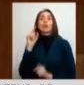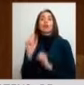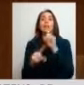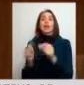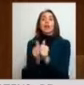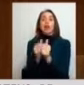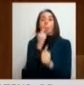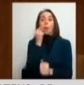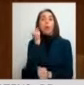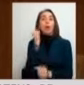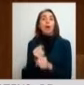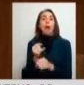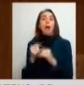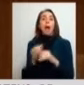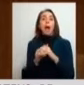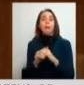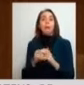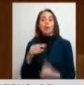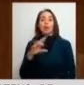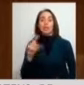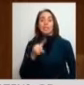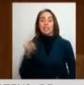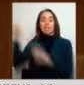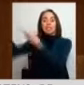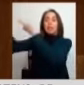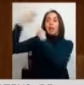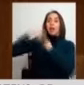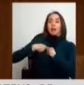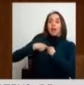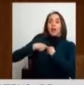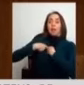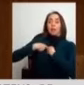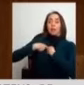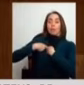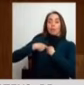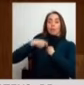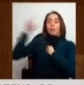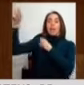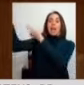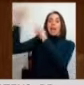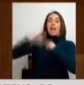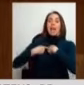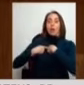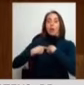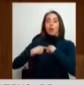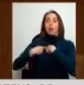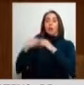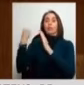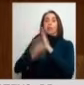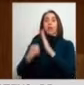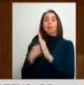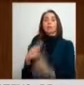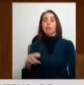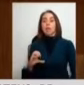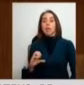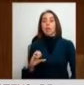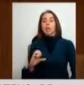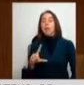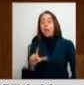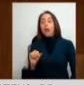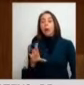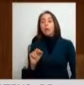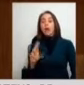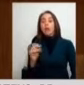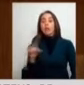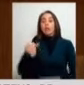tomás hirsch digno legatario del digno legatario de la causa del aura rodríguez quien fuera elegida para el congreso en